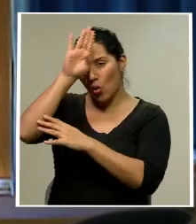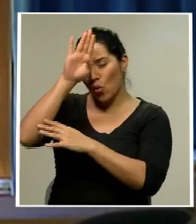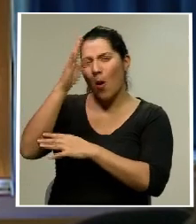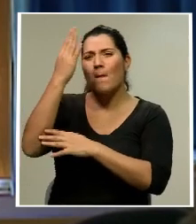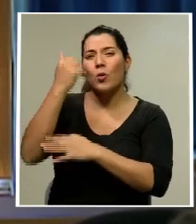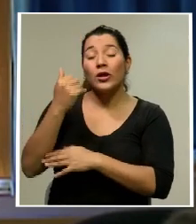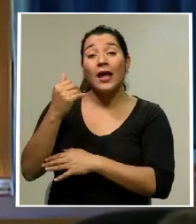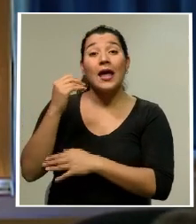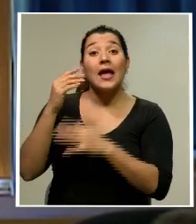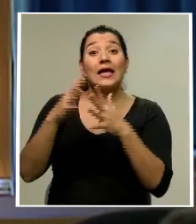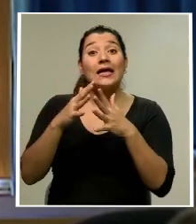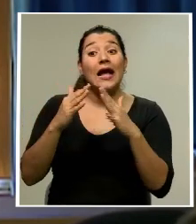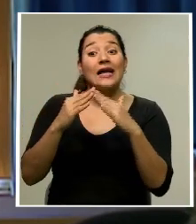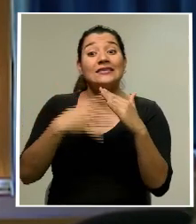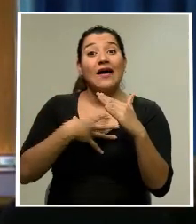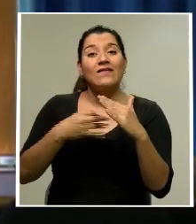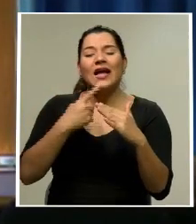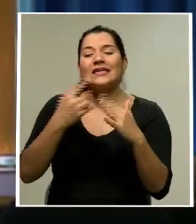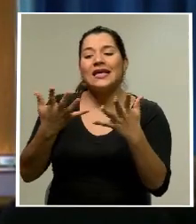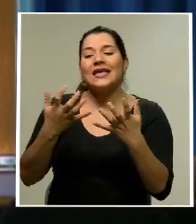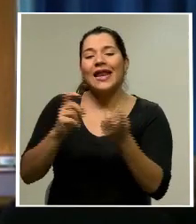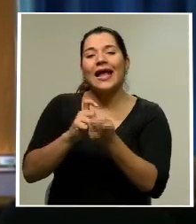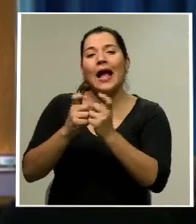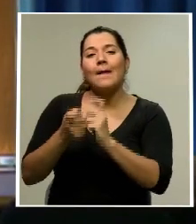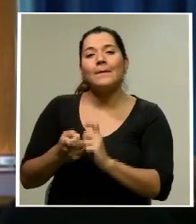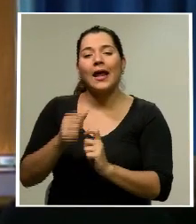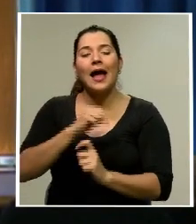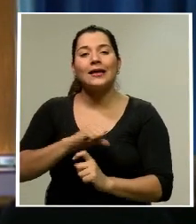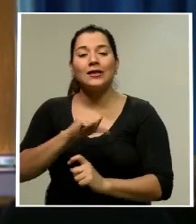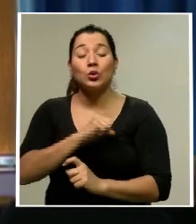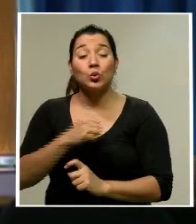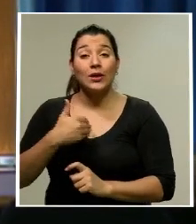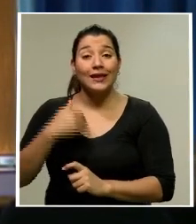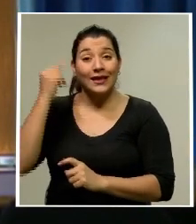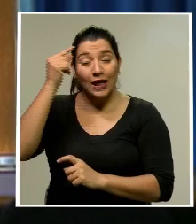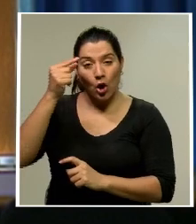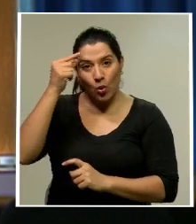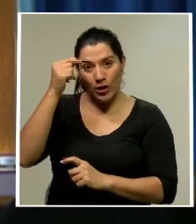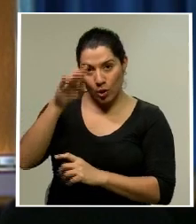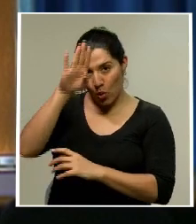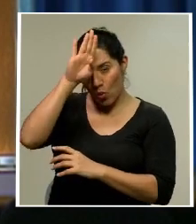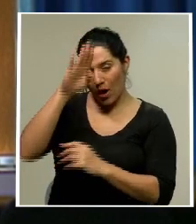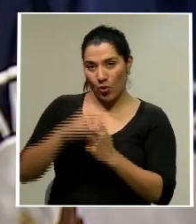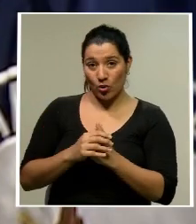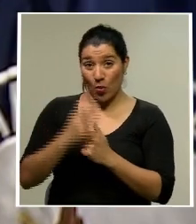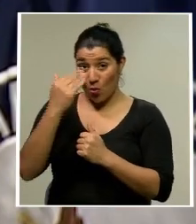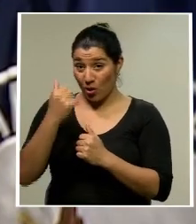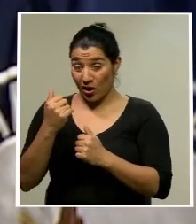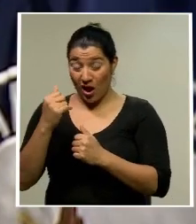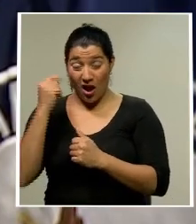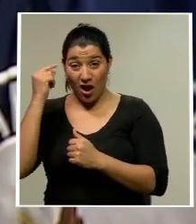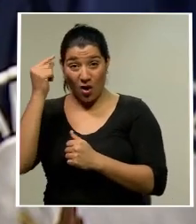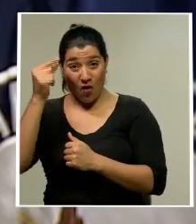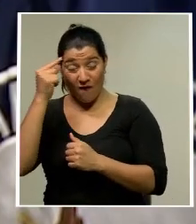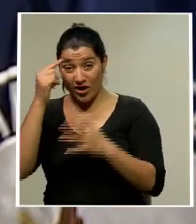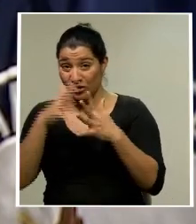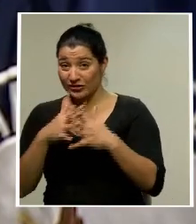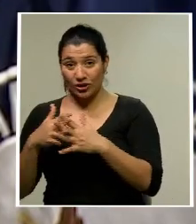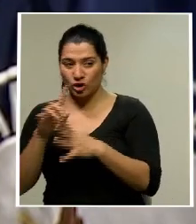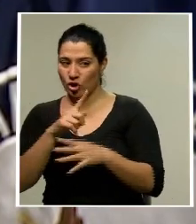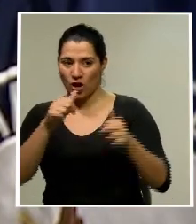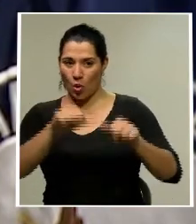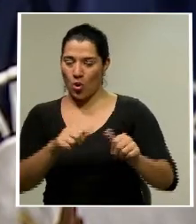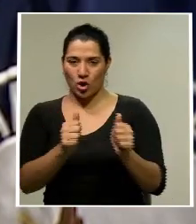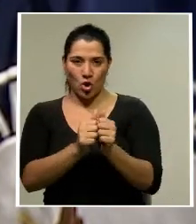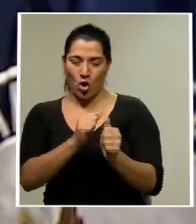cambio de comportamiento del gobierno cubano. El portavoz del Departamento de Estado ha reprochado al gobierno de La Habana la represión de las protestas y